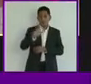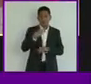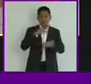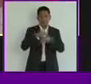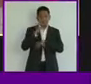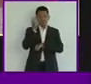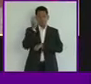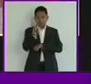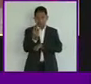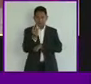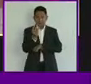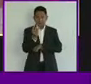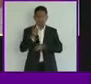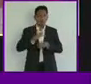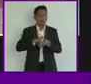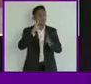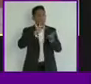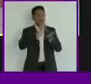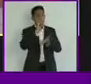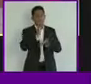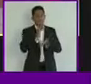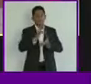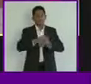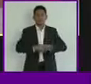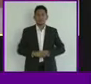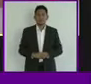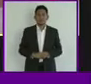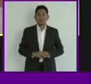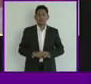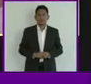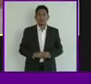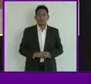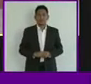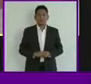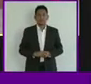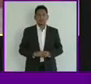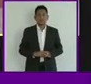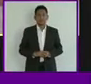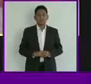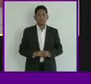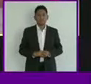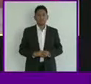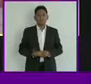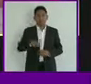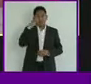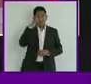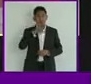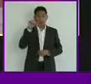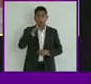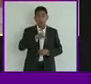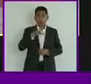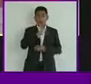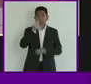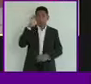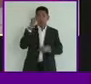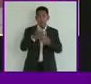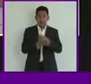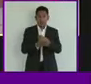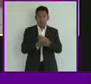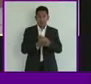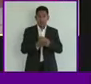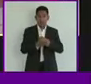la salud mental como elemento de aprendizaje, la socialización y la participación. Para concluir este panel, a nombre del pleno